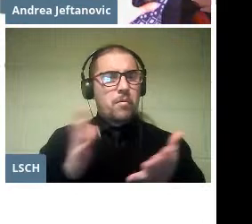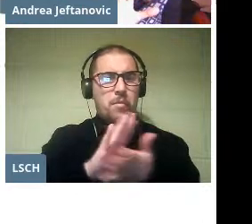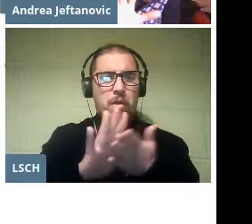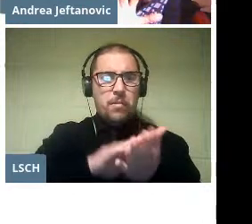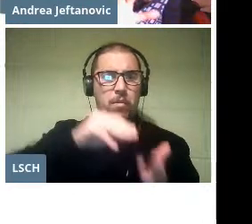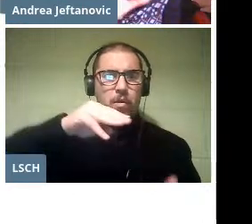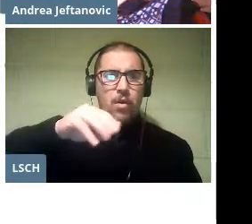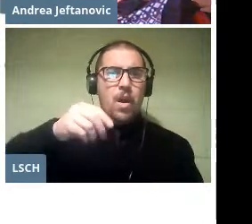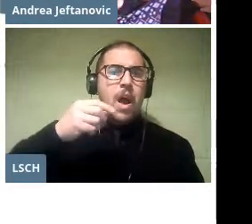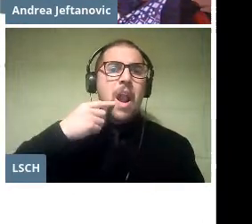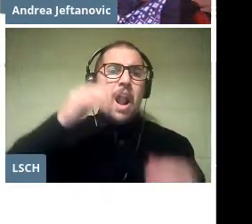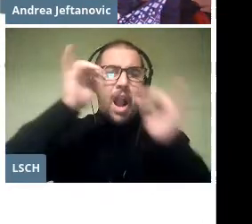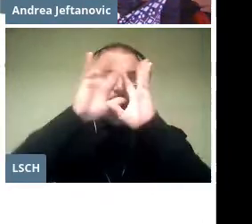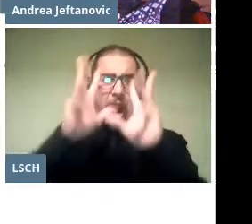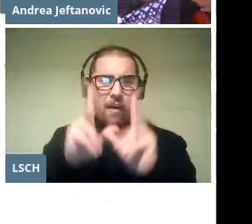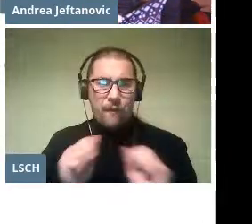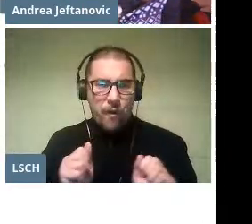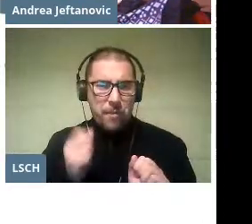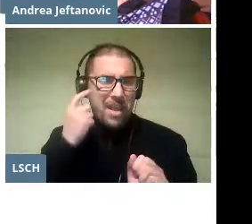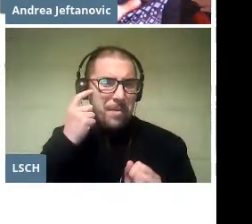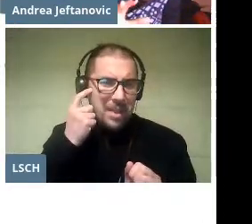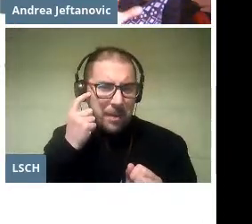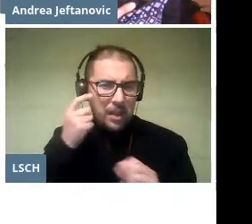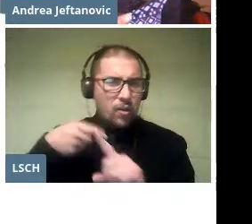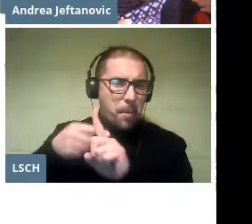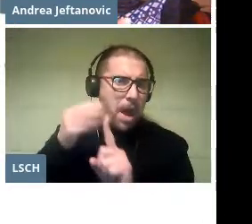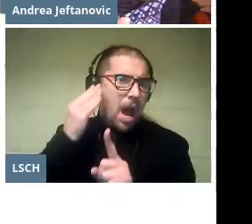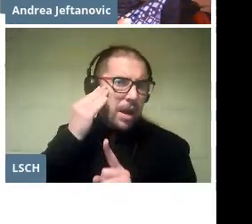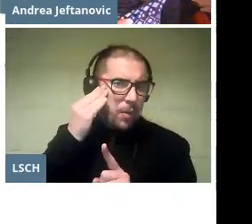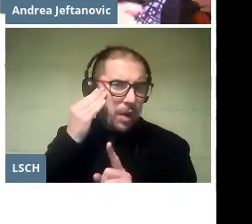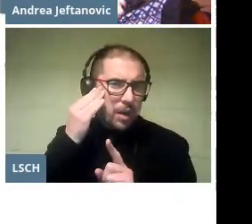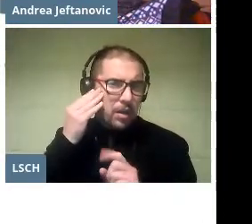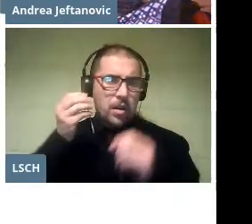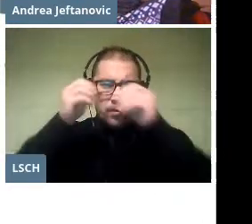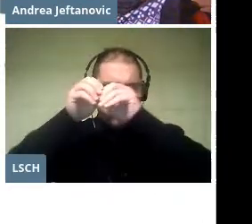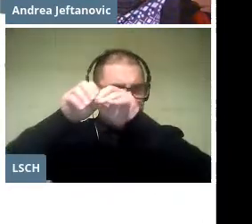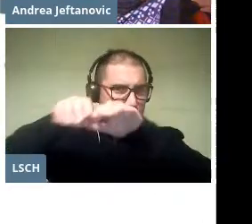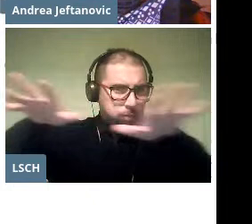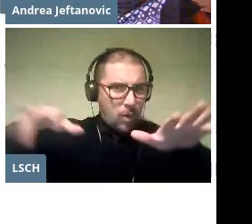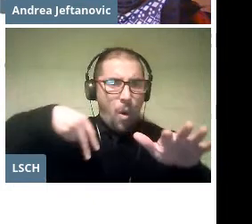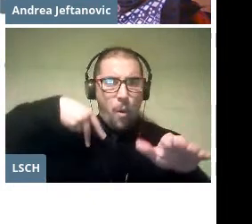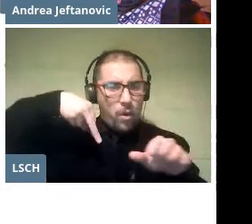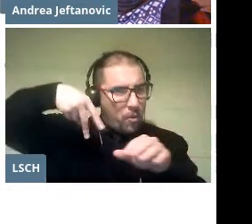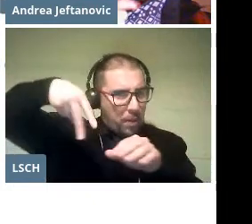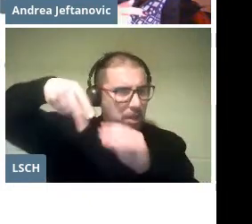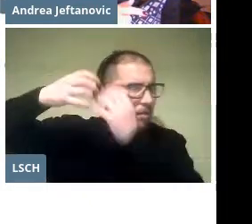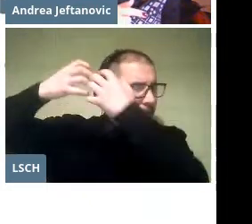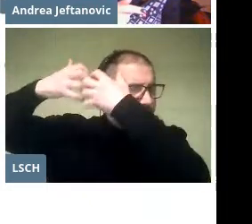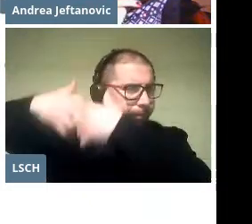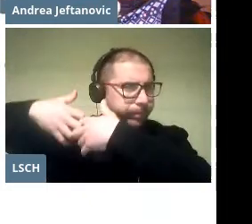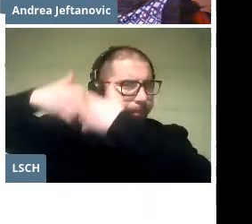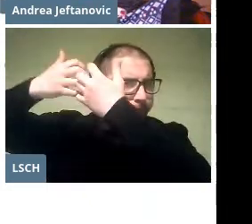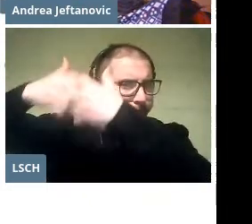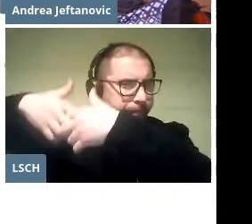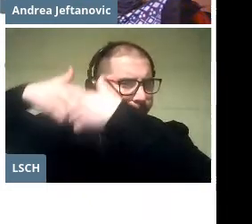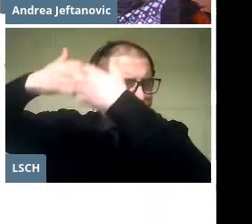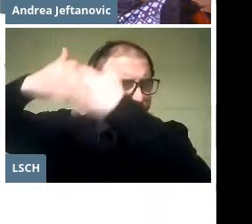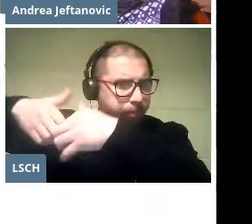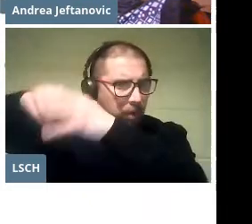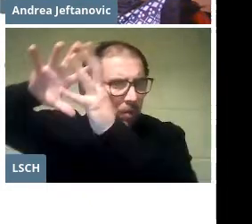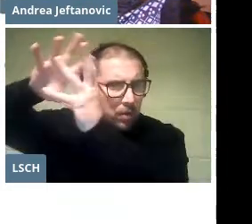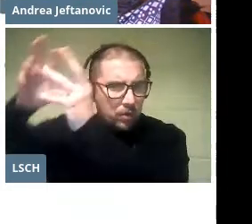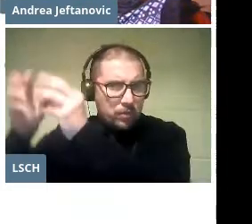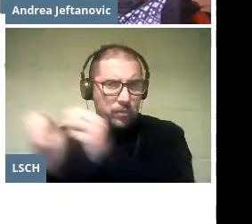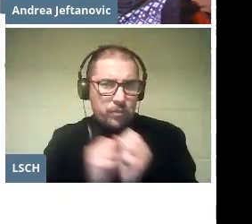de pensamientos y recuerdos se despliega mejor durante los paseos y luego se lleva al